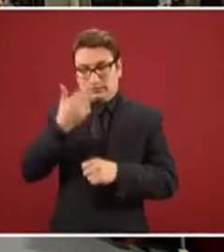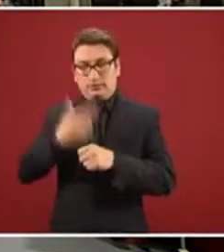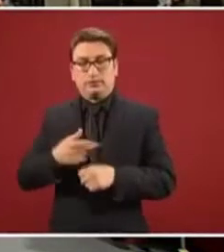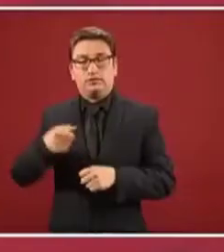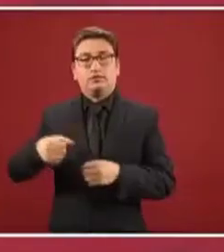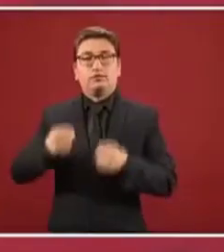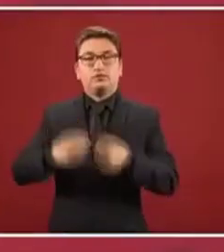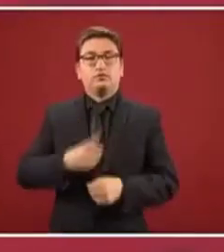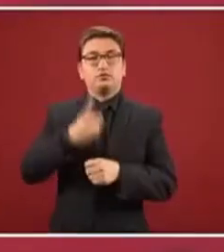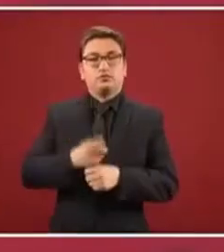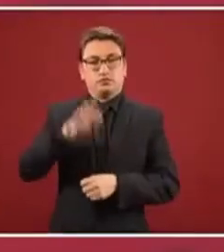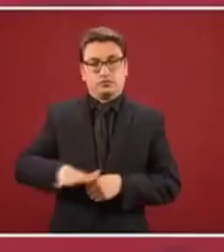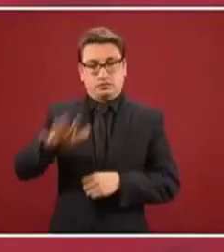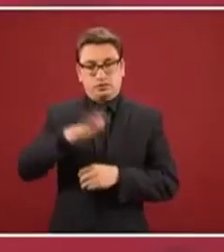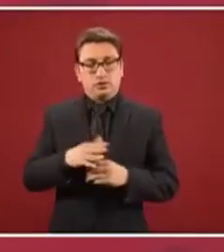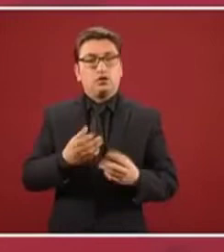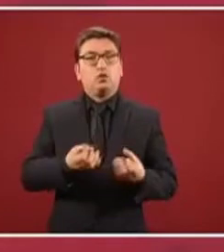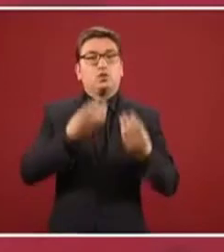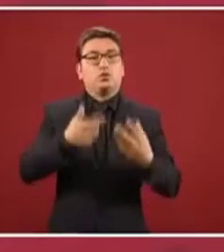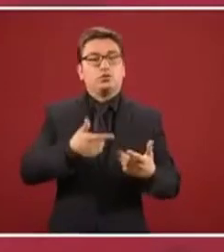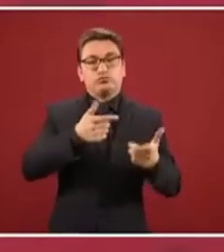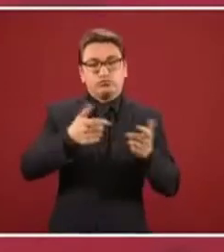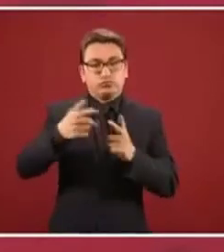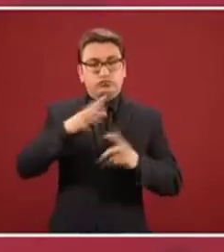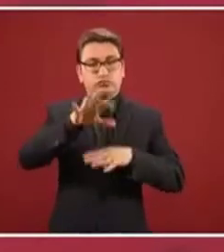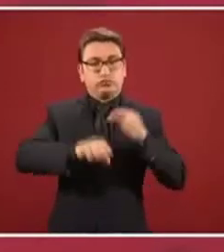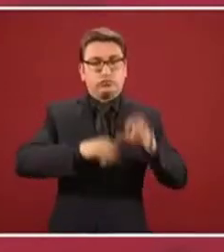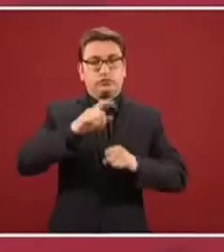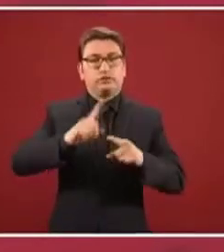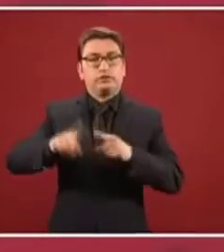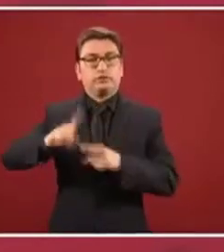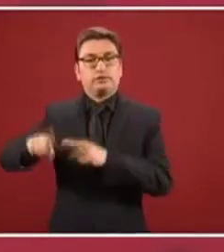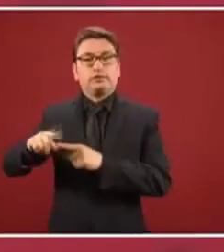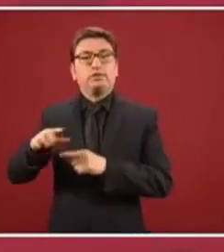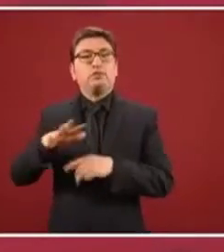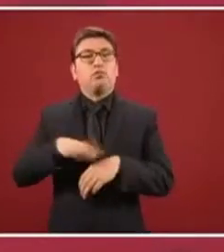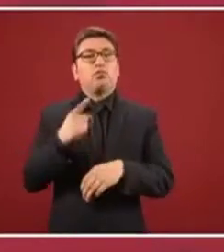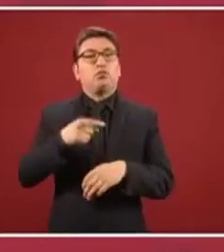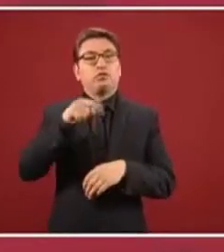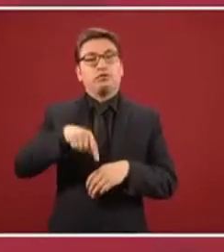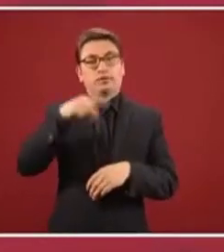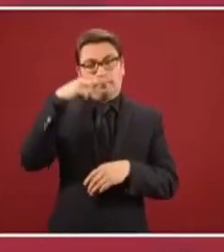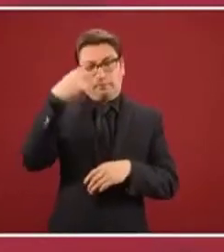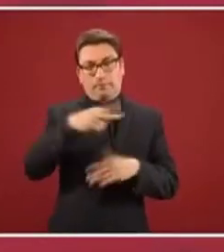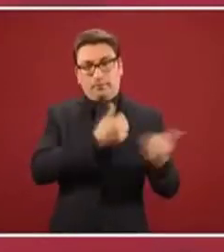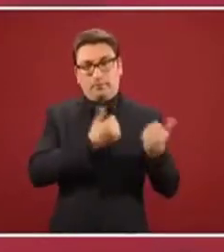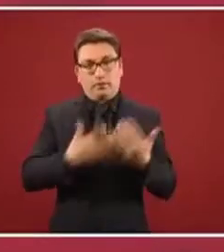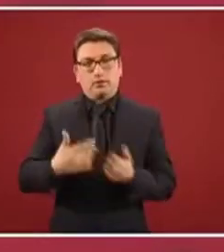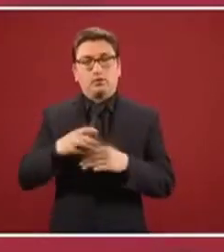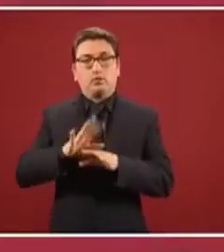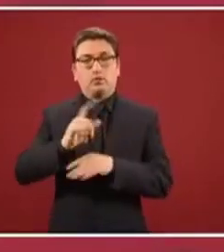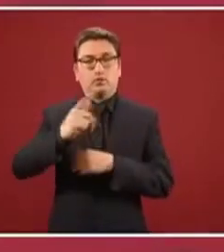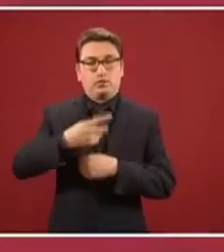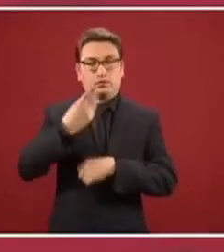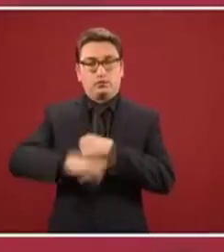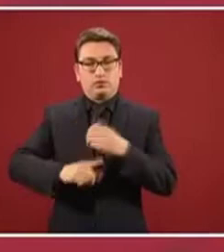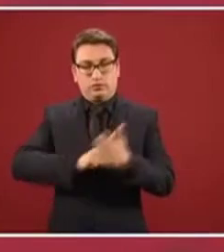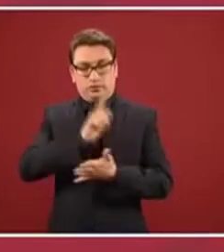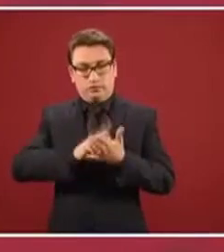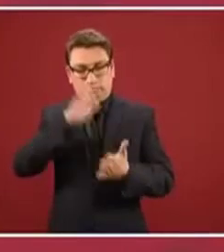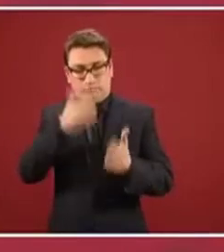información, del número de armas que se aseguran en México vinculadas a delitos graves, en primerísimo lugar